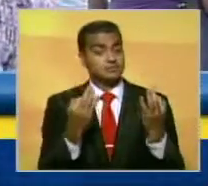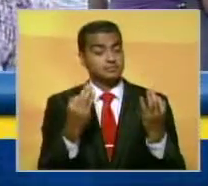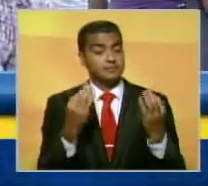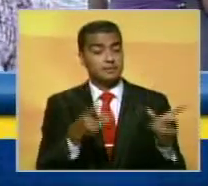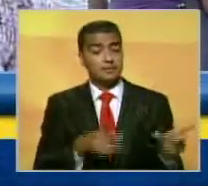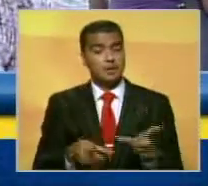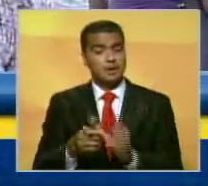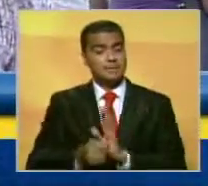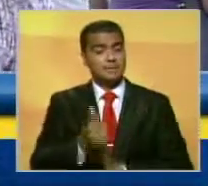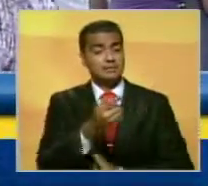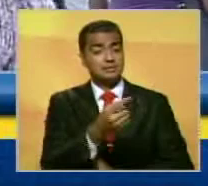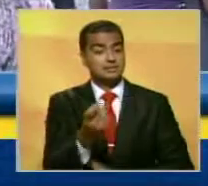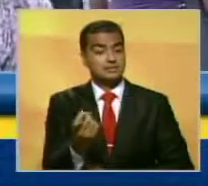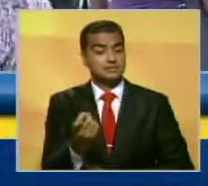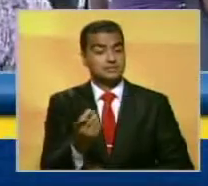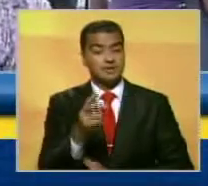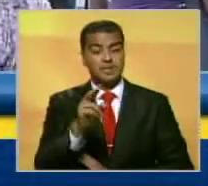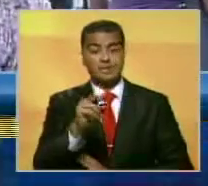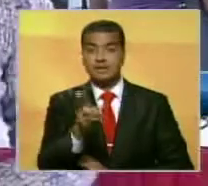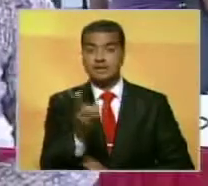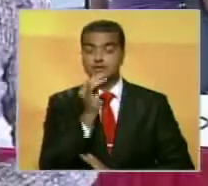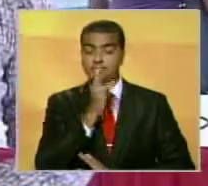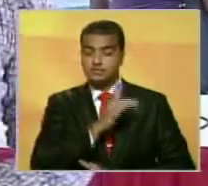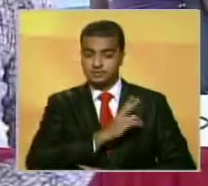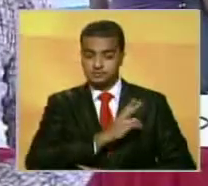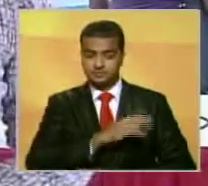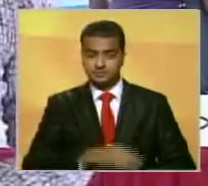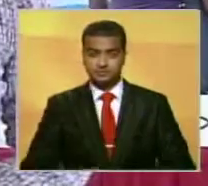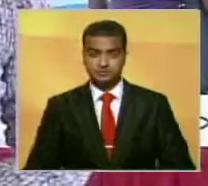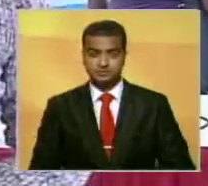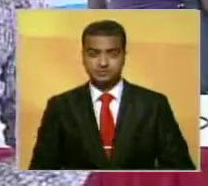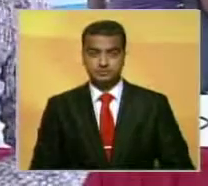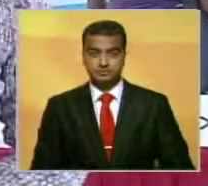zonas más necesitadas de la entidad desde el estado falcón y natalia hernández noticiero venevisión